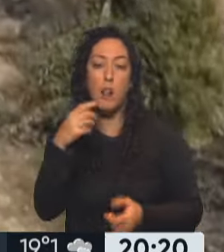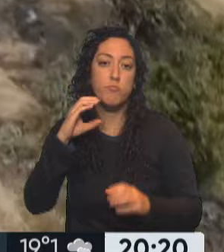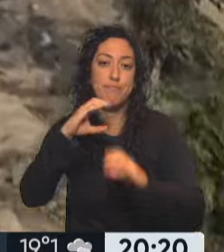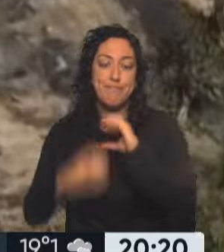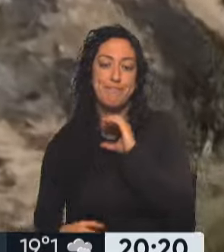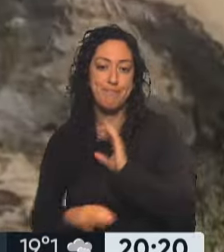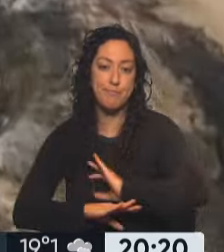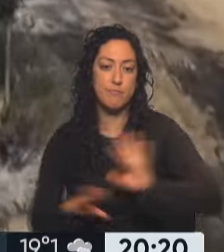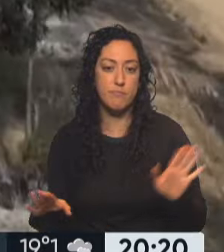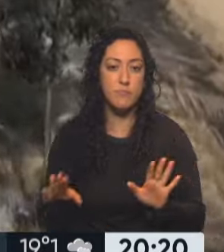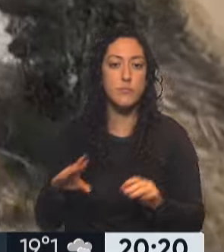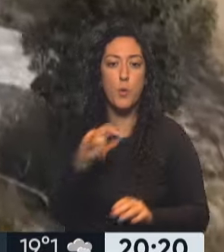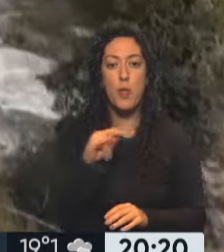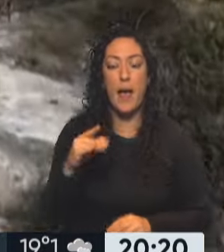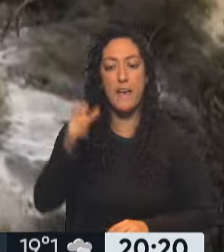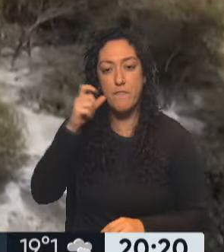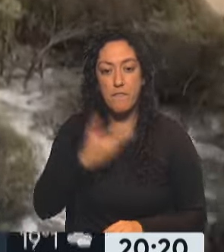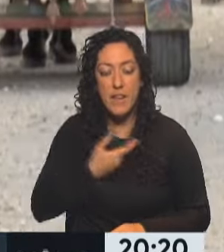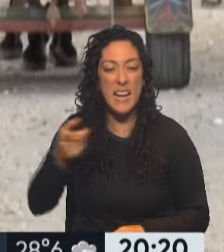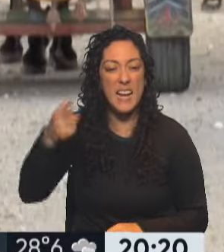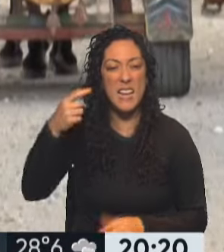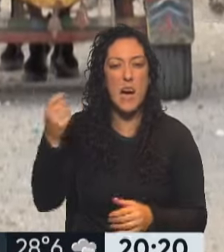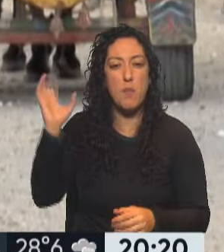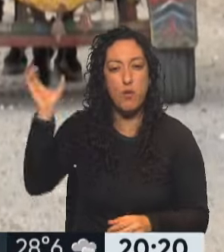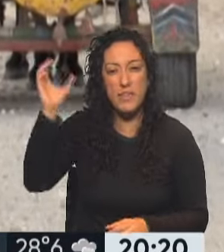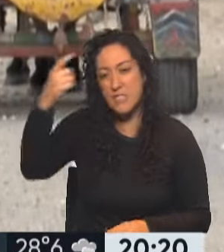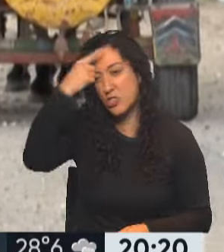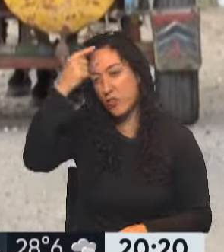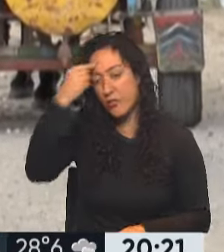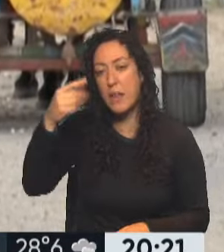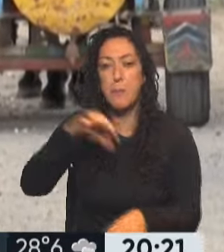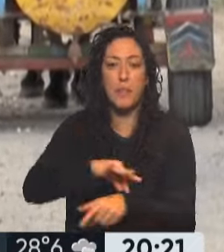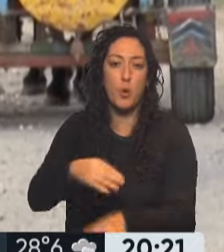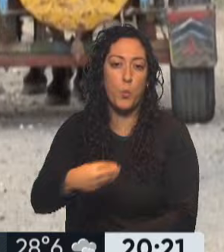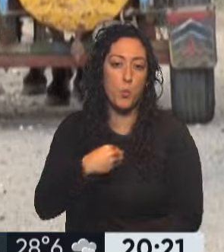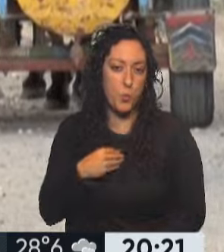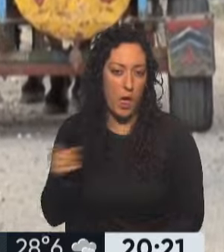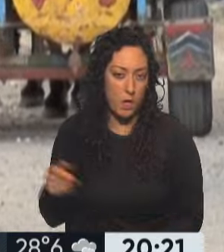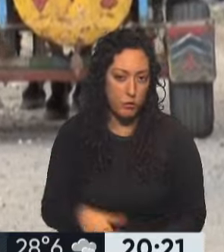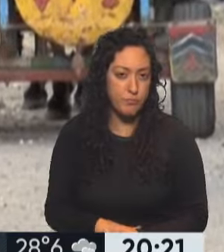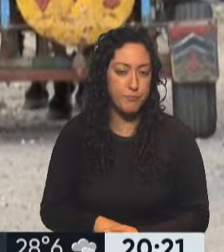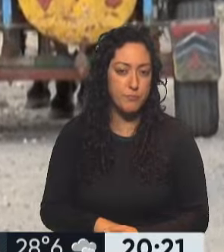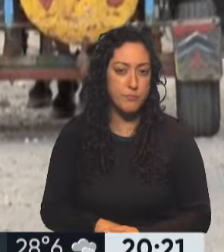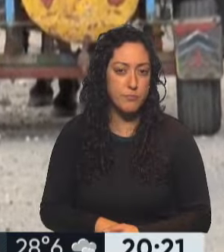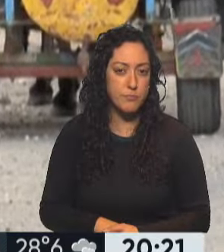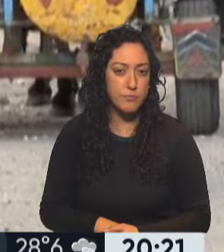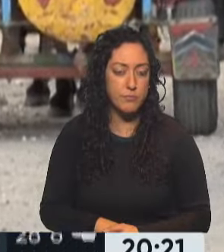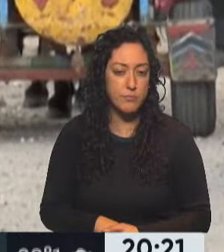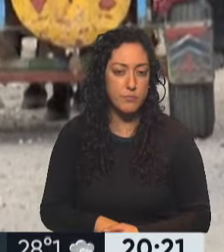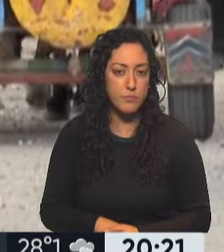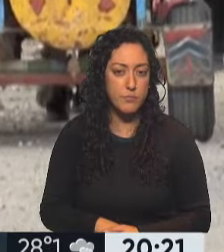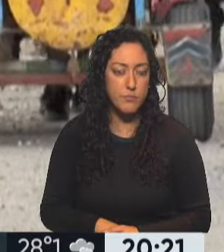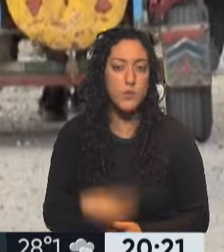incomunicado. Rudaef se desempeñaba como chofer de ambulancia y médico voluntario. El argentino, quien formaba parte con